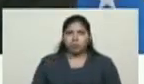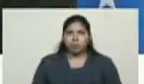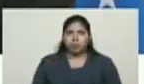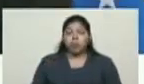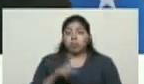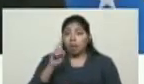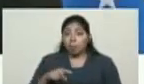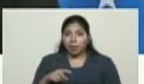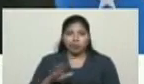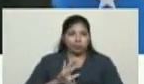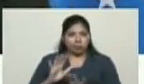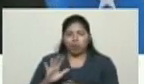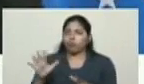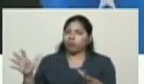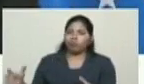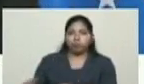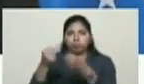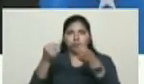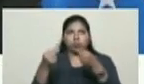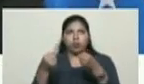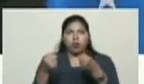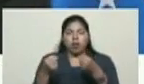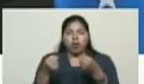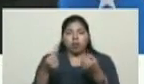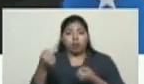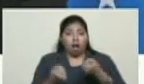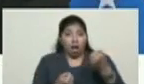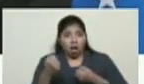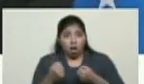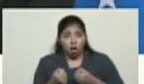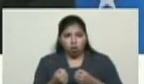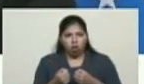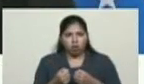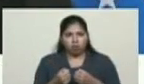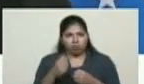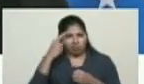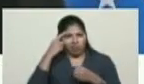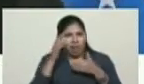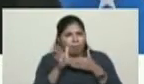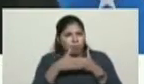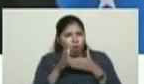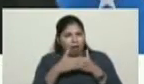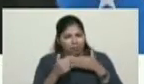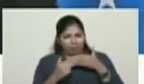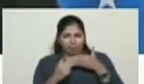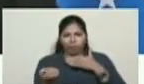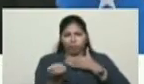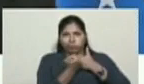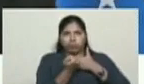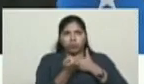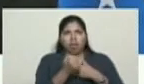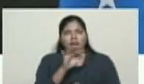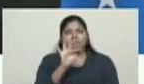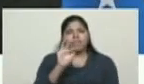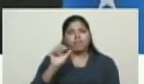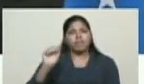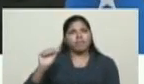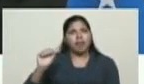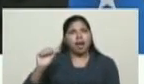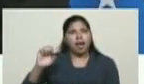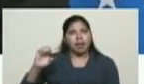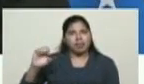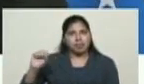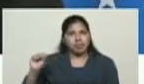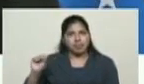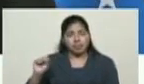el vehículo Land Cruiser color negro con siglas del FA en las puertas, un fusil automático liviano, un